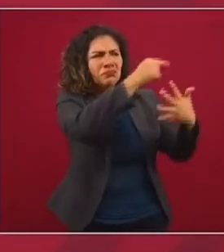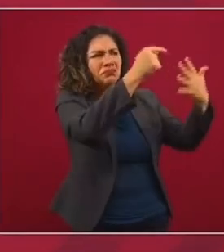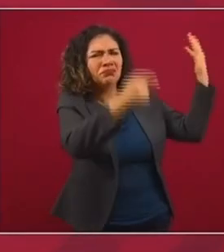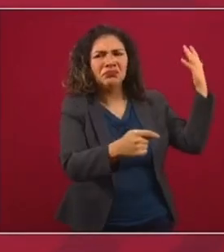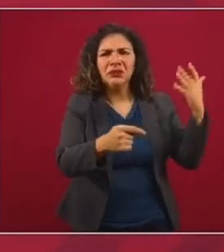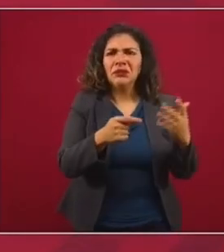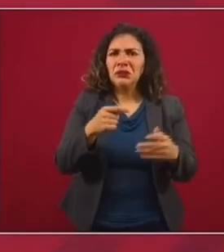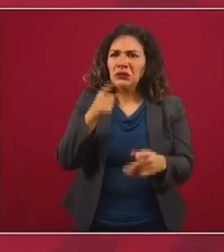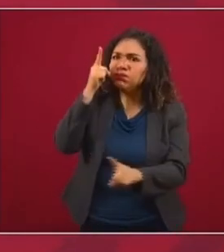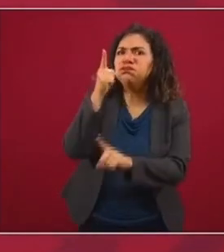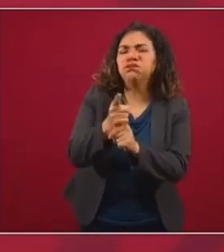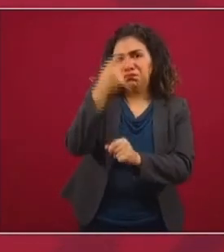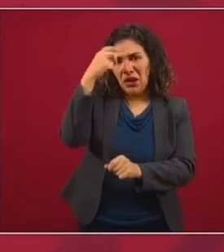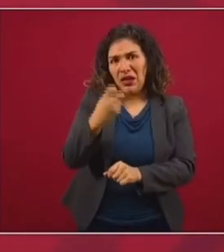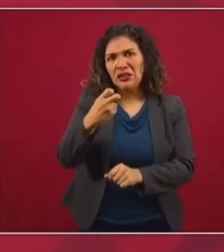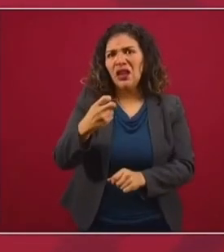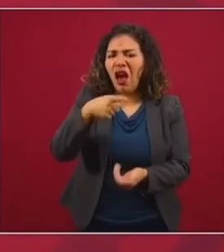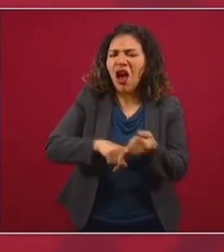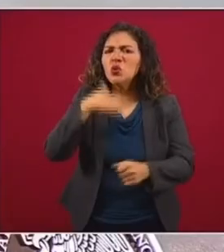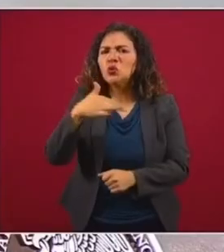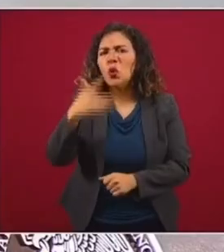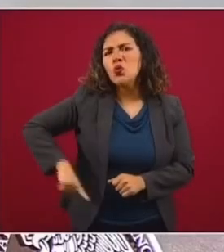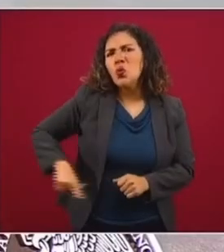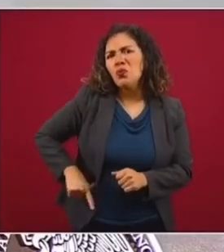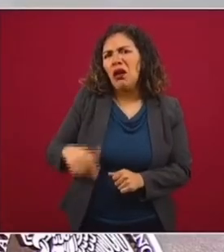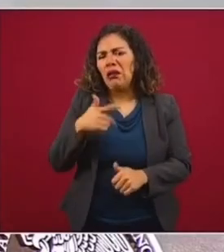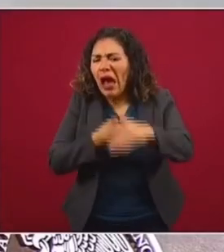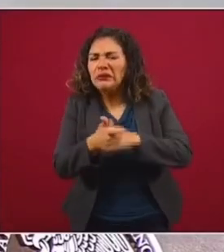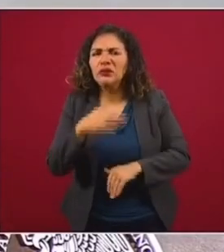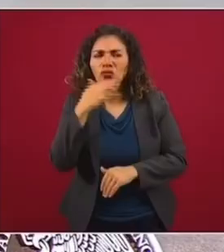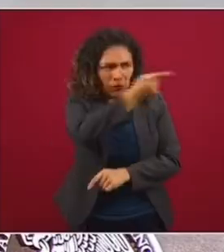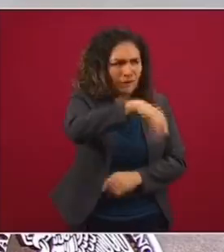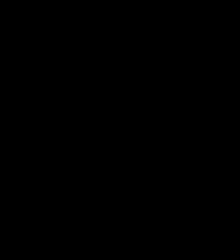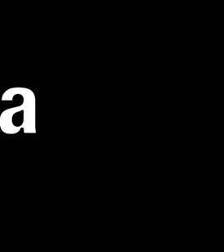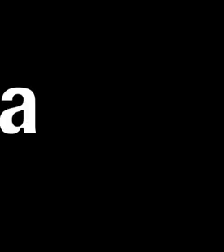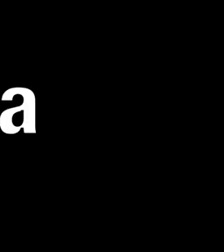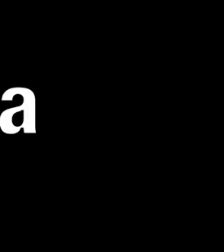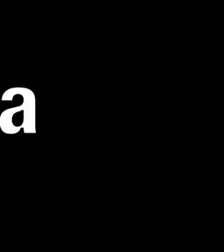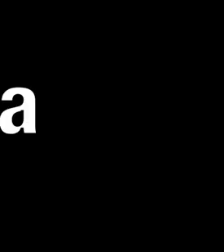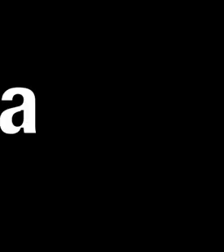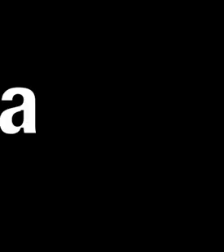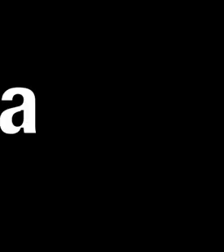que apuntalaron este régimen corrupto, que digan, nos equivocamos.